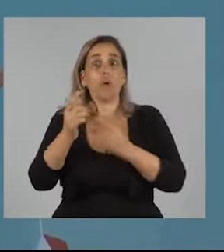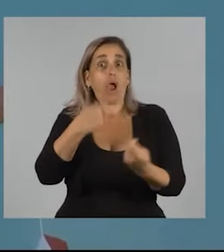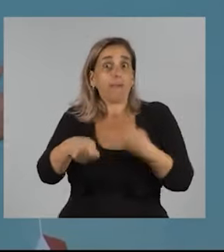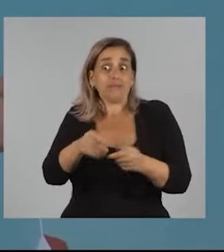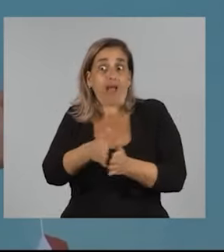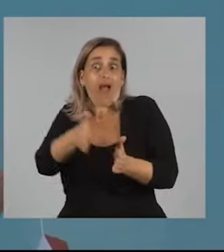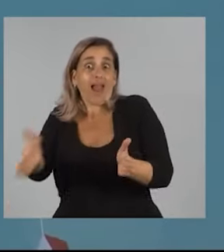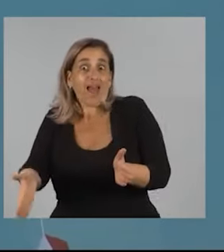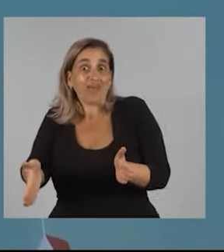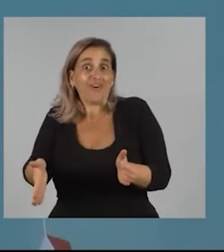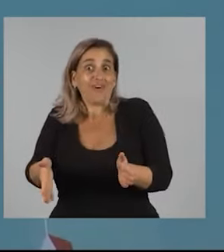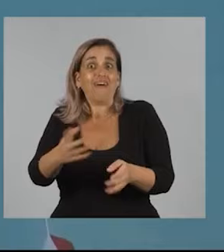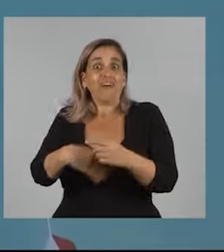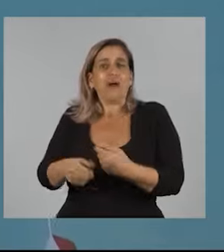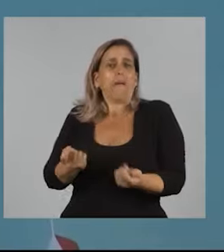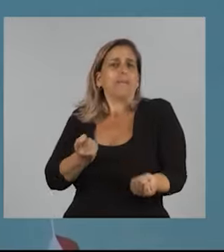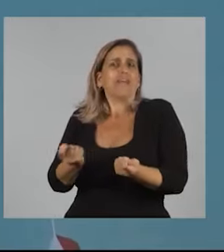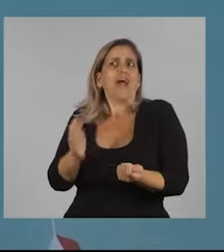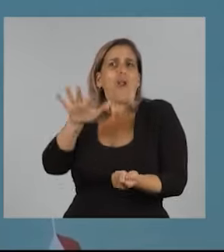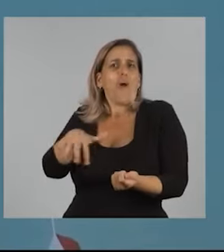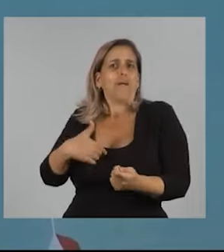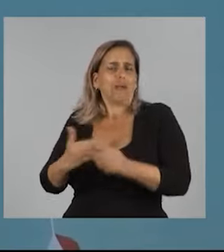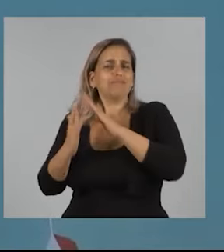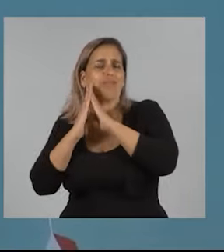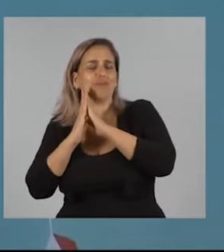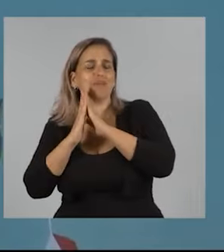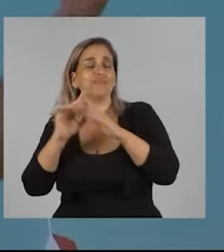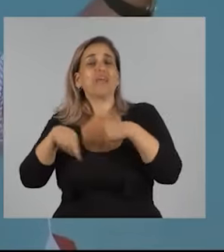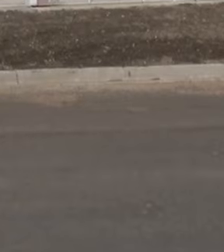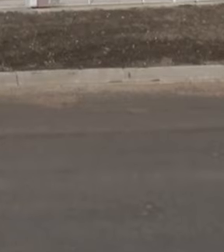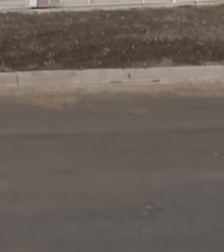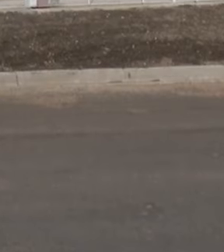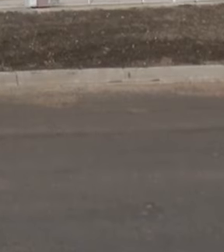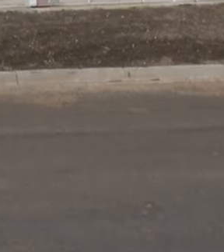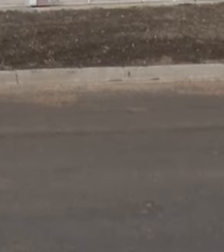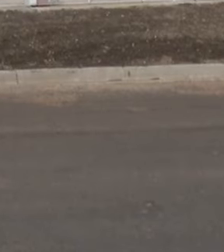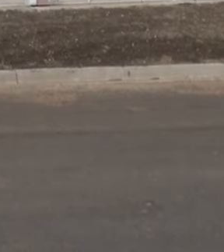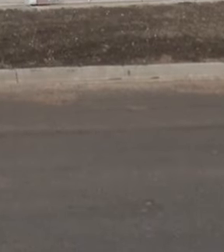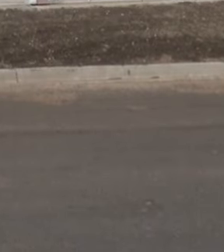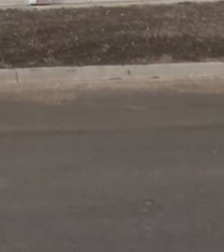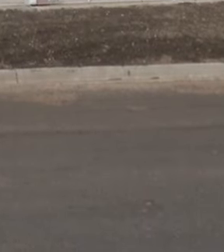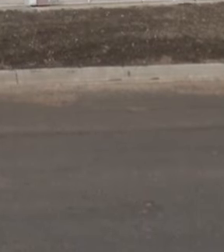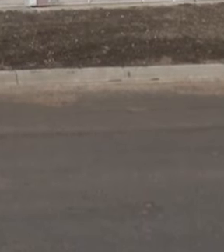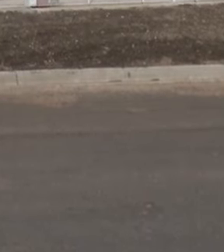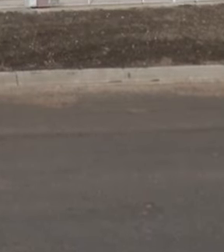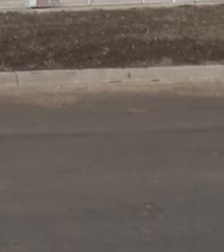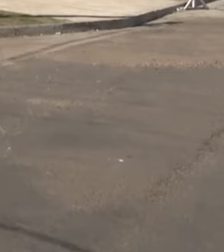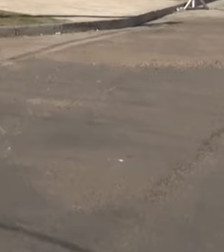almacén al costado, si mal no me acuerdo, y me prestaron su casa. Y al otro día tenía que arrancar temprano porque iba a ser noche en